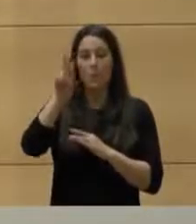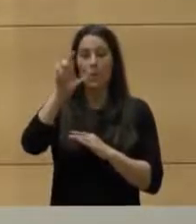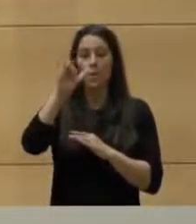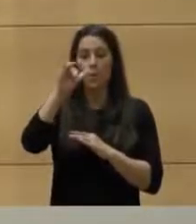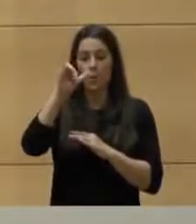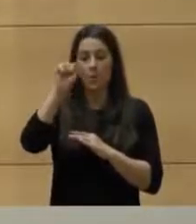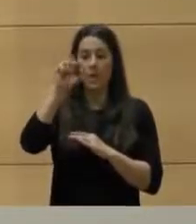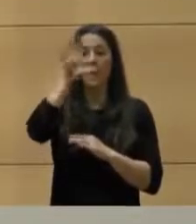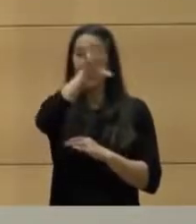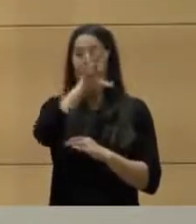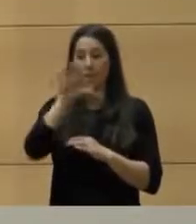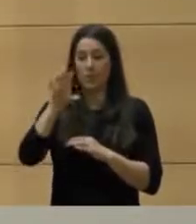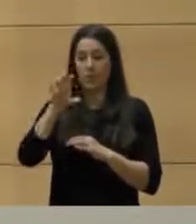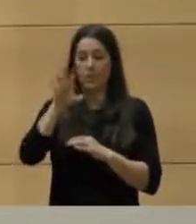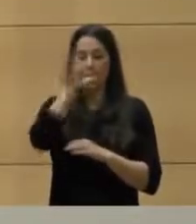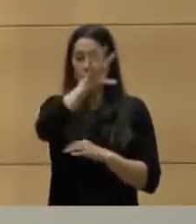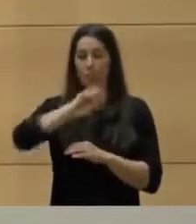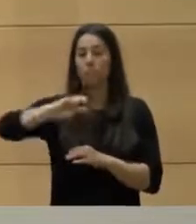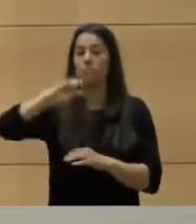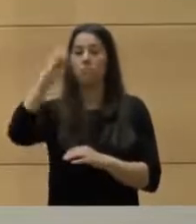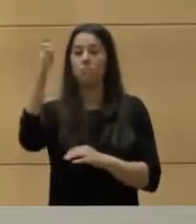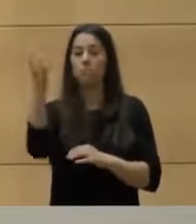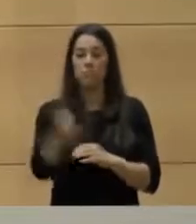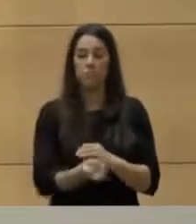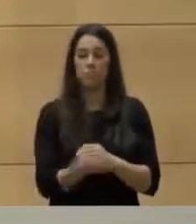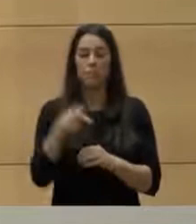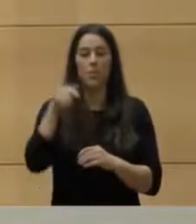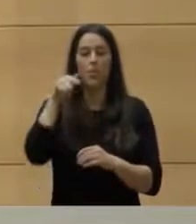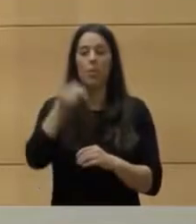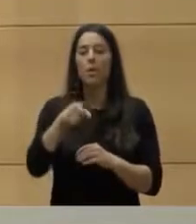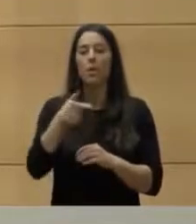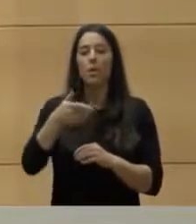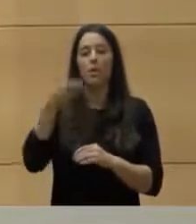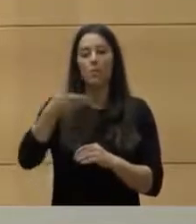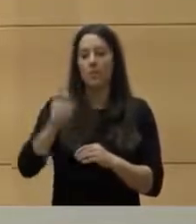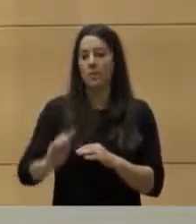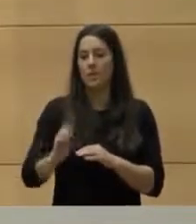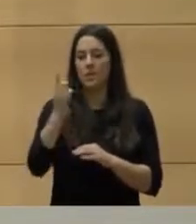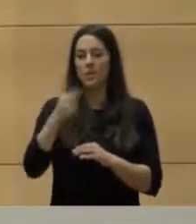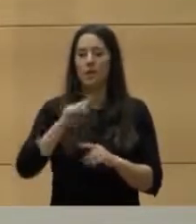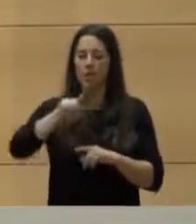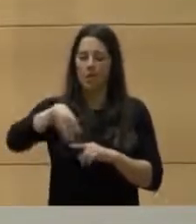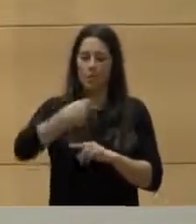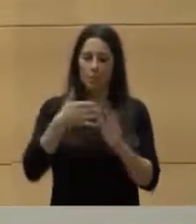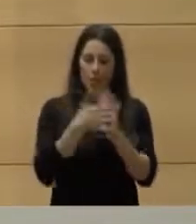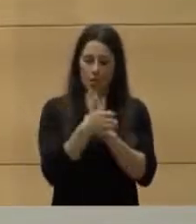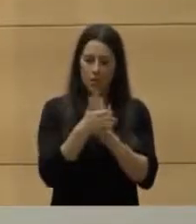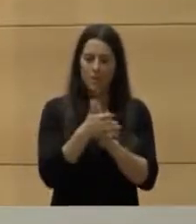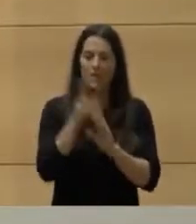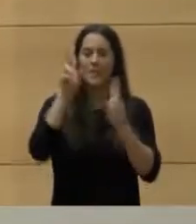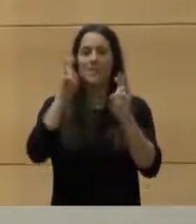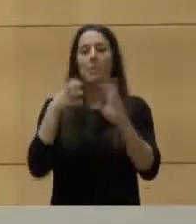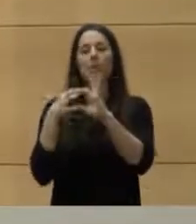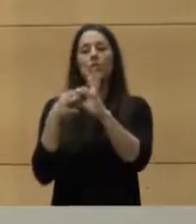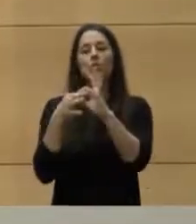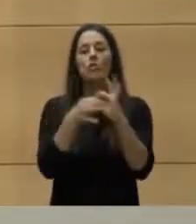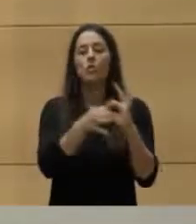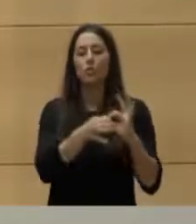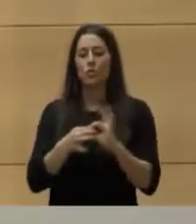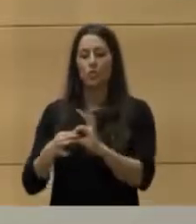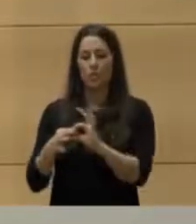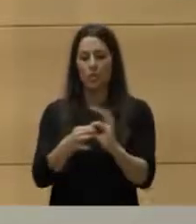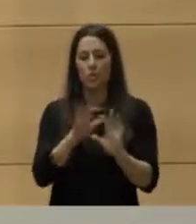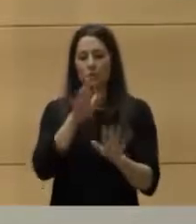una importante que es la que manda sobre las demás y que después explicaré, lo de solidaria. Y me voy a